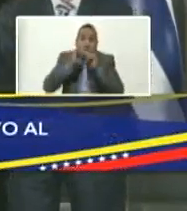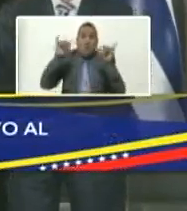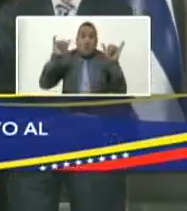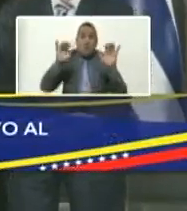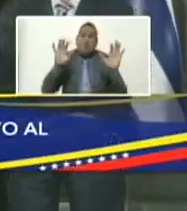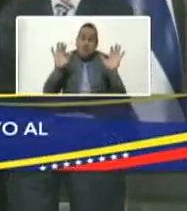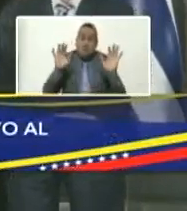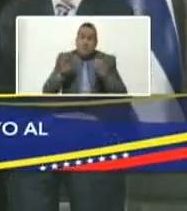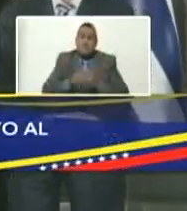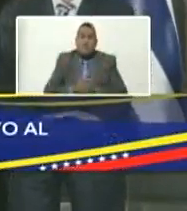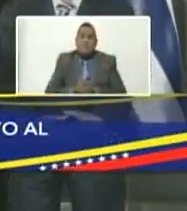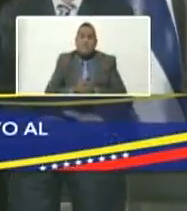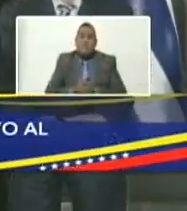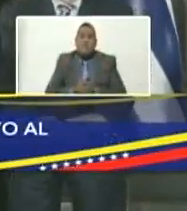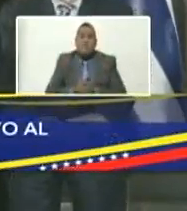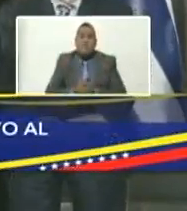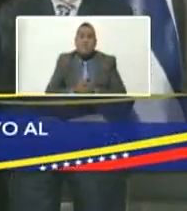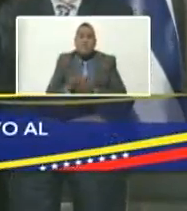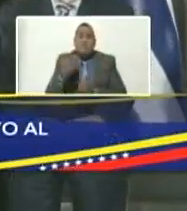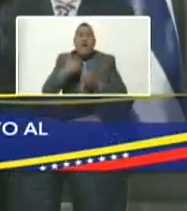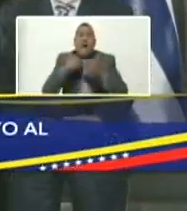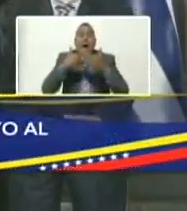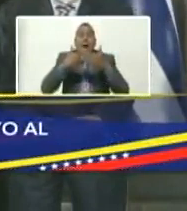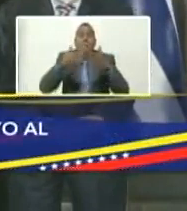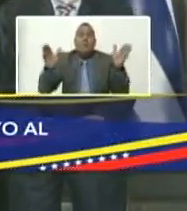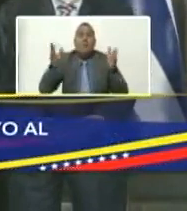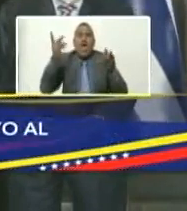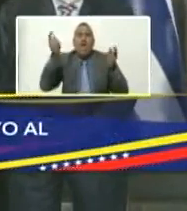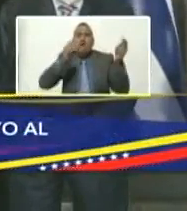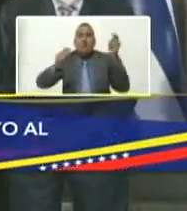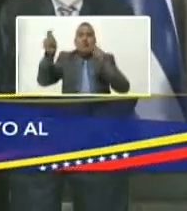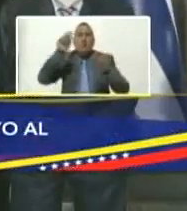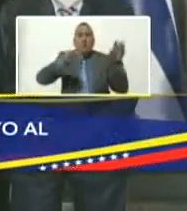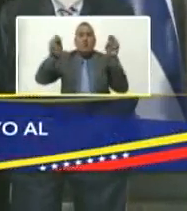viene la apertura del turismo,